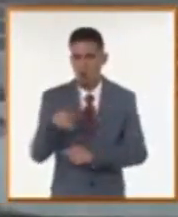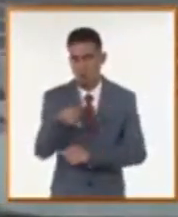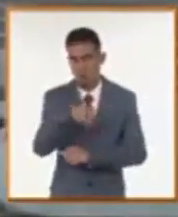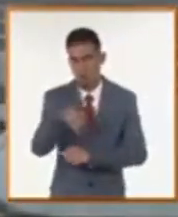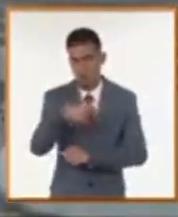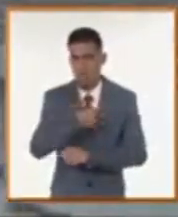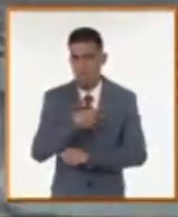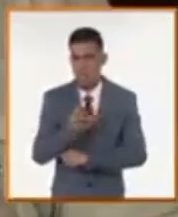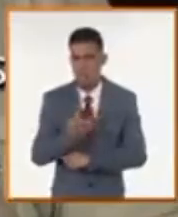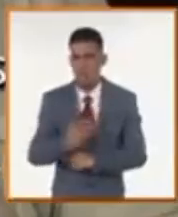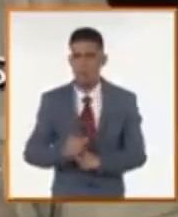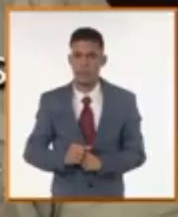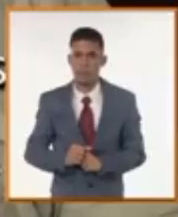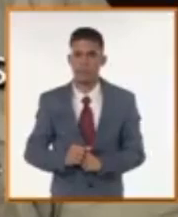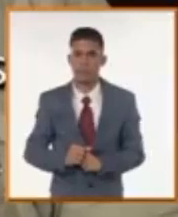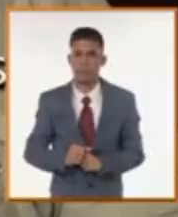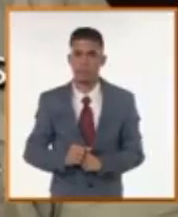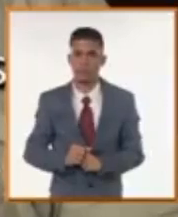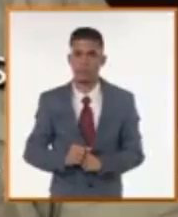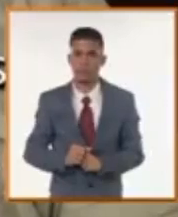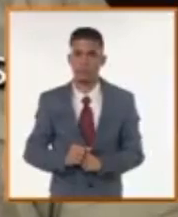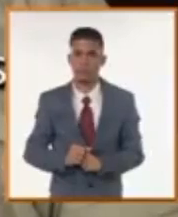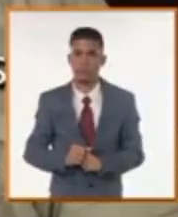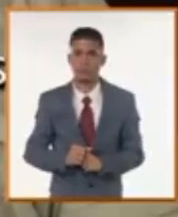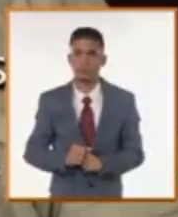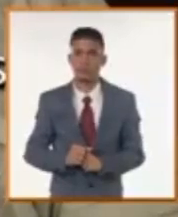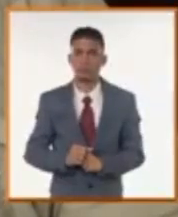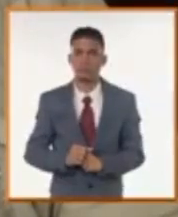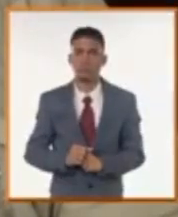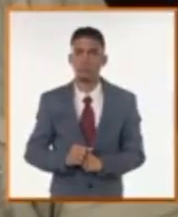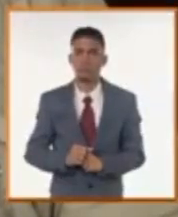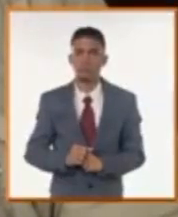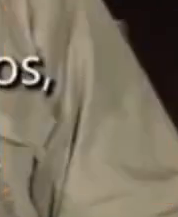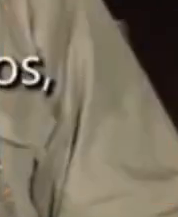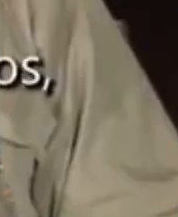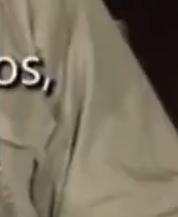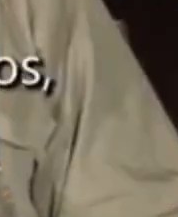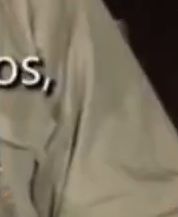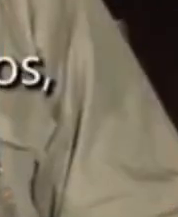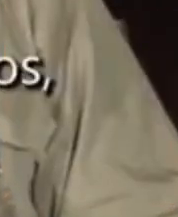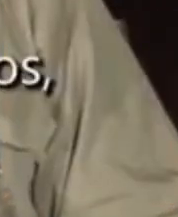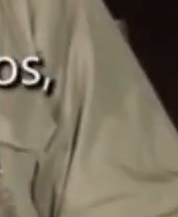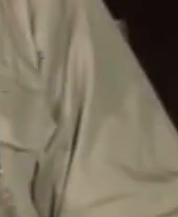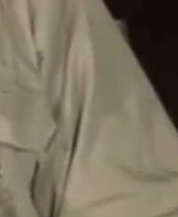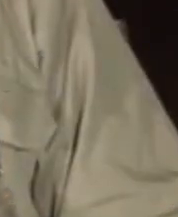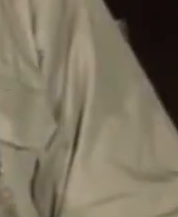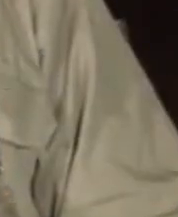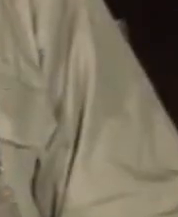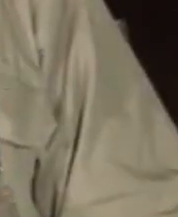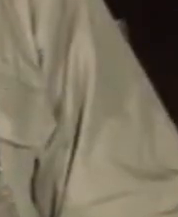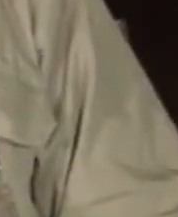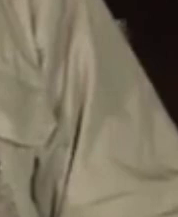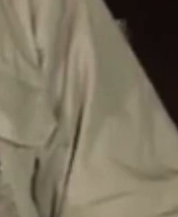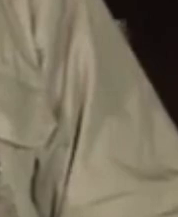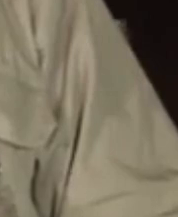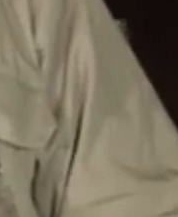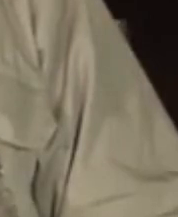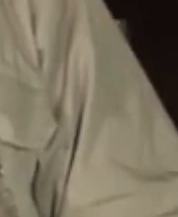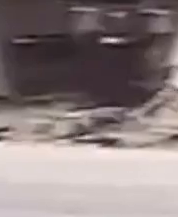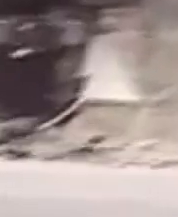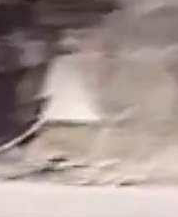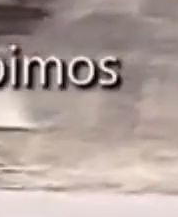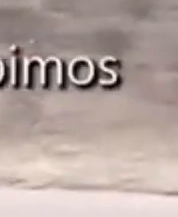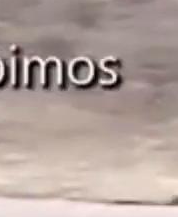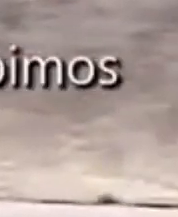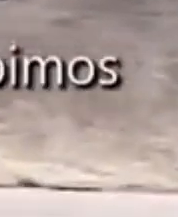Cuito. En este periodo pasamos a tener ventaja, tanto en medios artilleros, tanto en